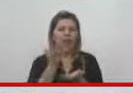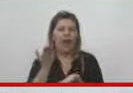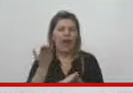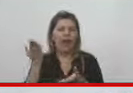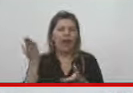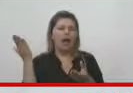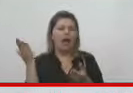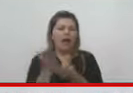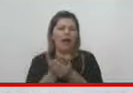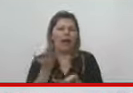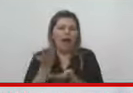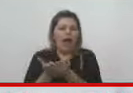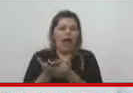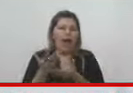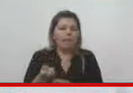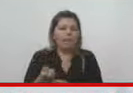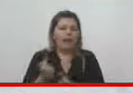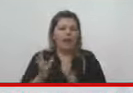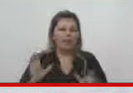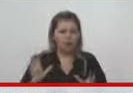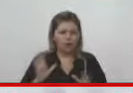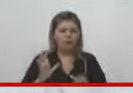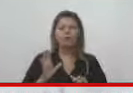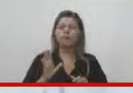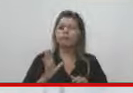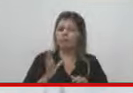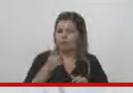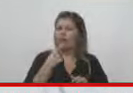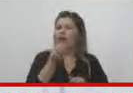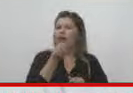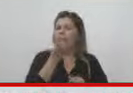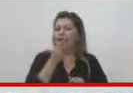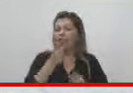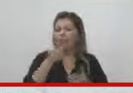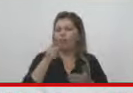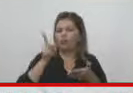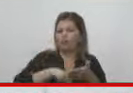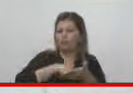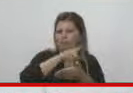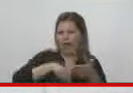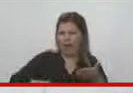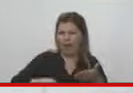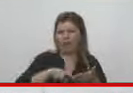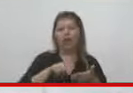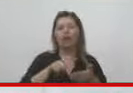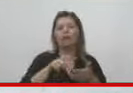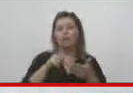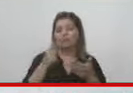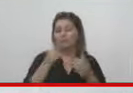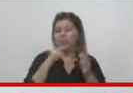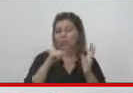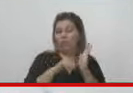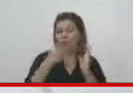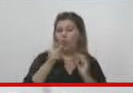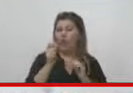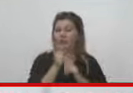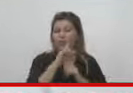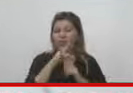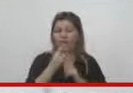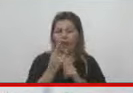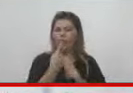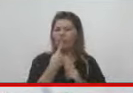leer, señora Presidenta, dice, bueno, declaró la invalidez constitucional del título cuarto del DNU